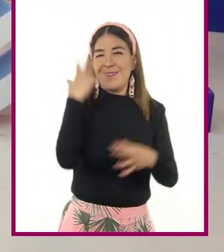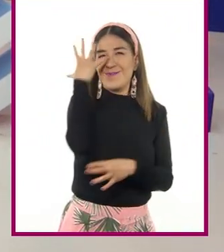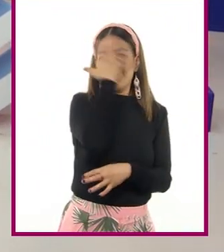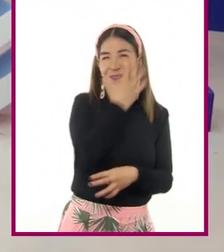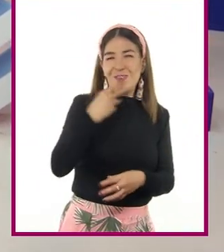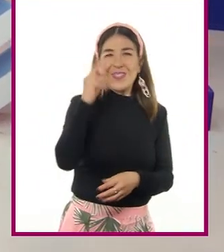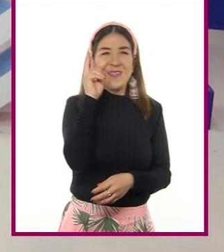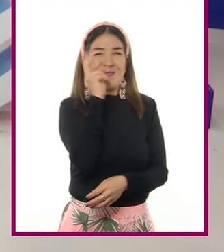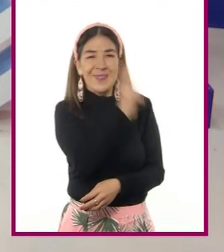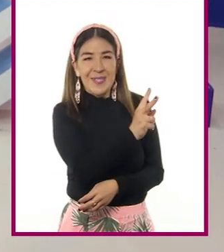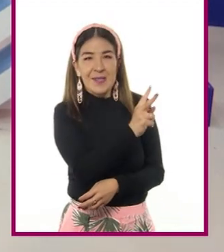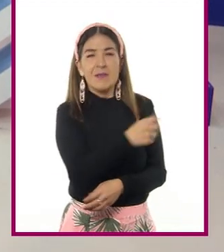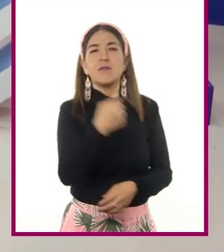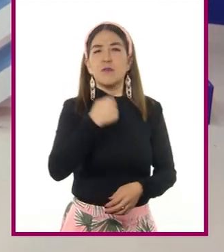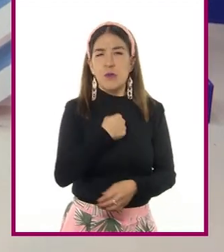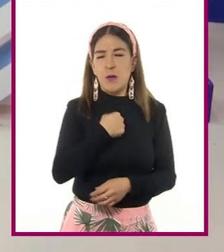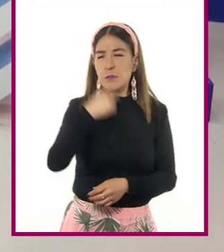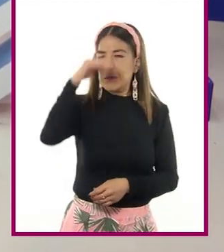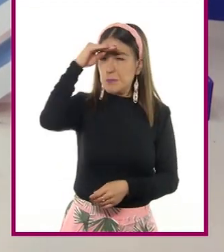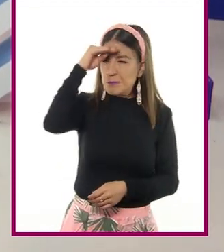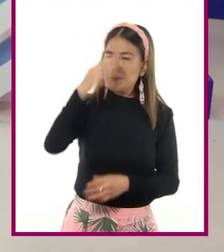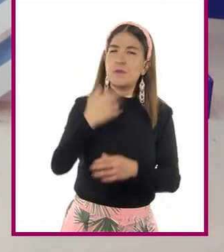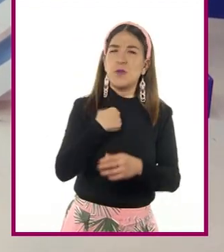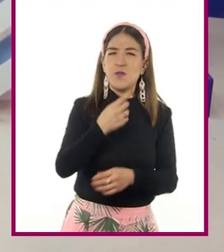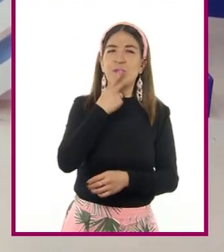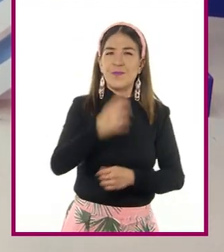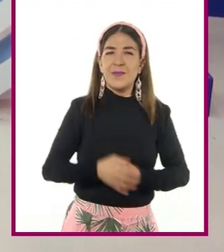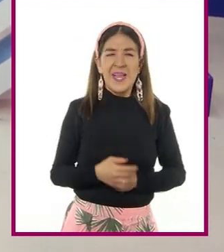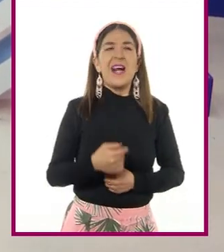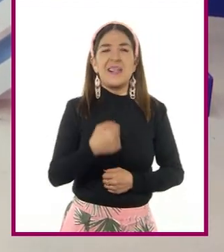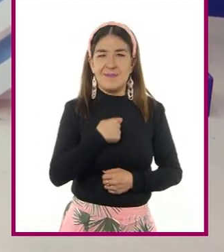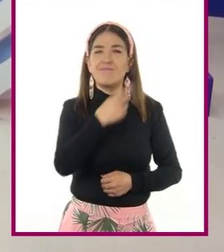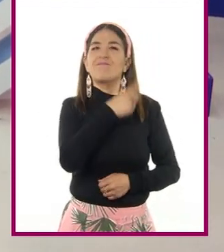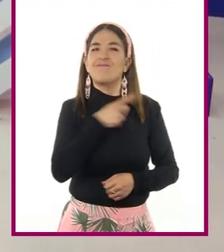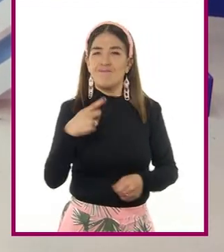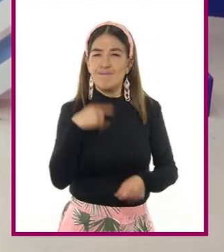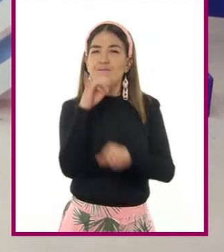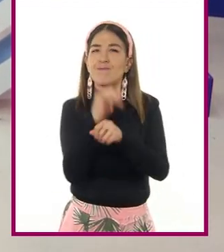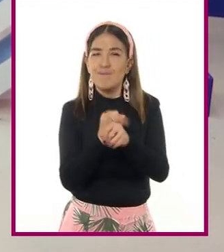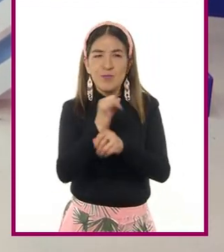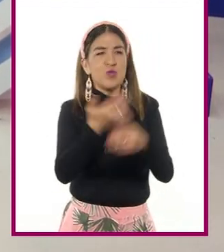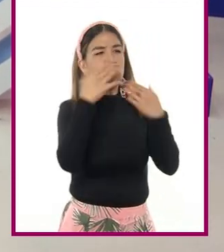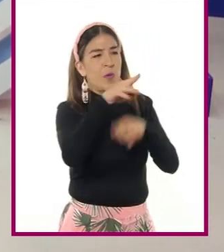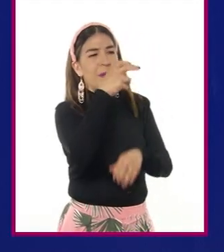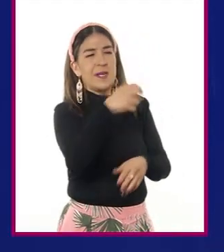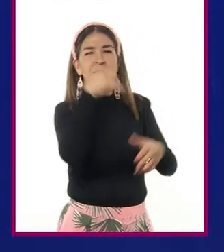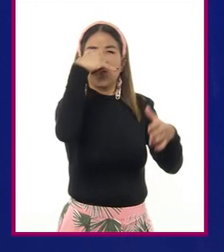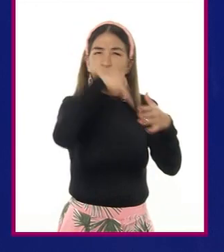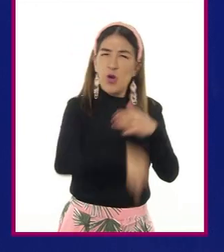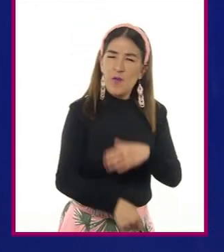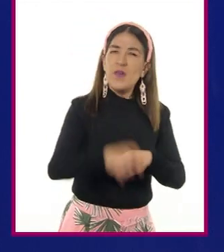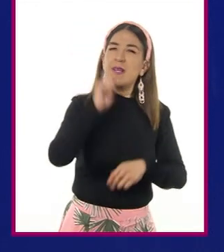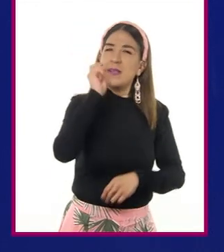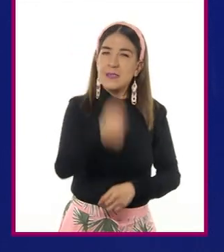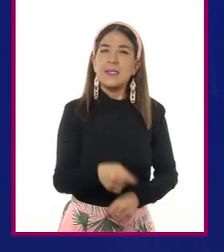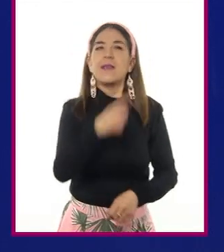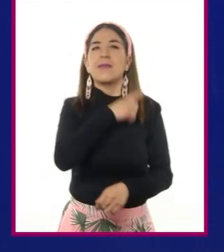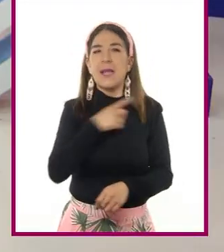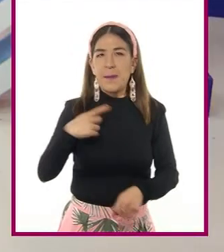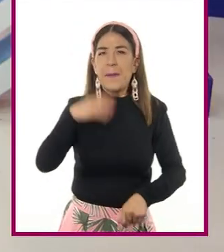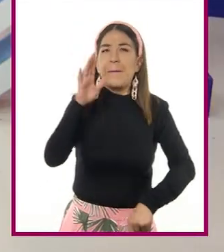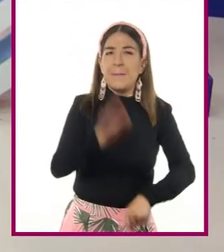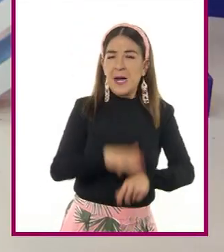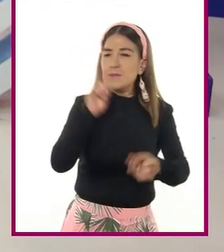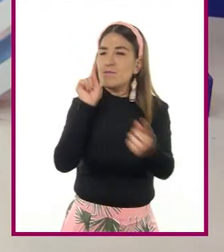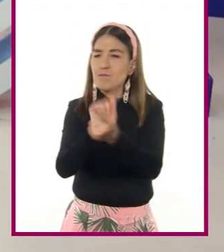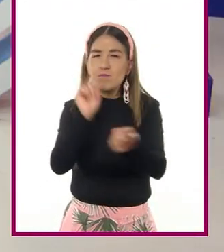por lo que veía que dije, debo hacer una investigación profunda sobre todo esto. Debo acercarme más para que